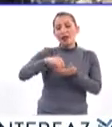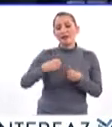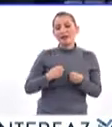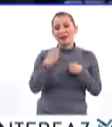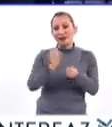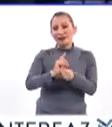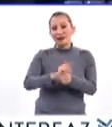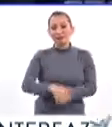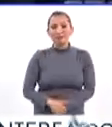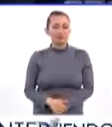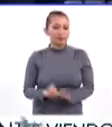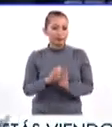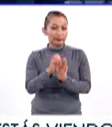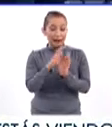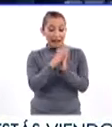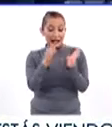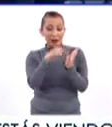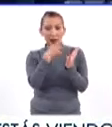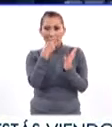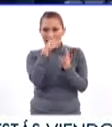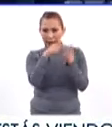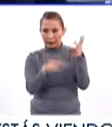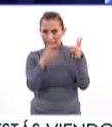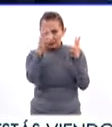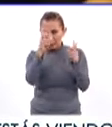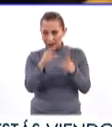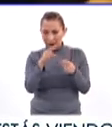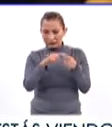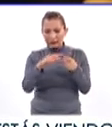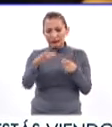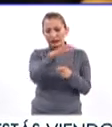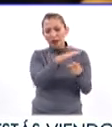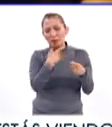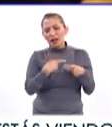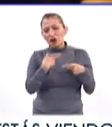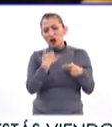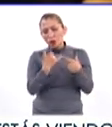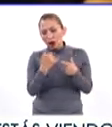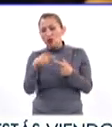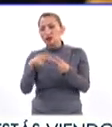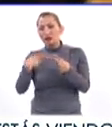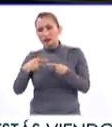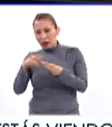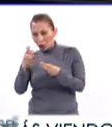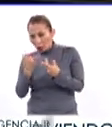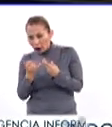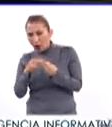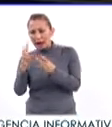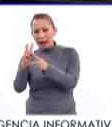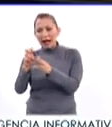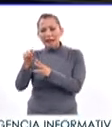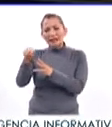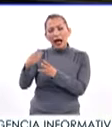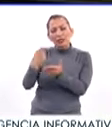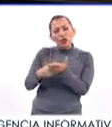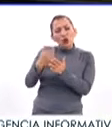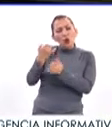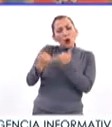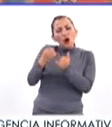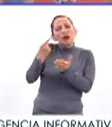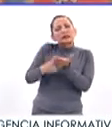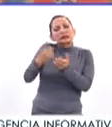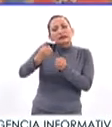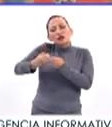vida cotidiana. El ejemplar aborda 3 aspectos: el contexto de los jugadores y el análisis de la estructura del